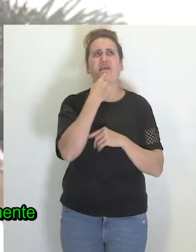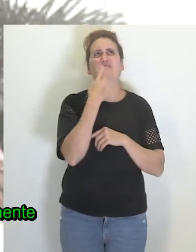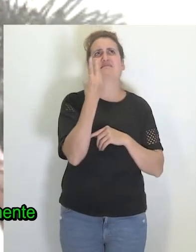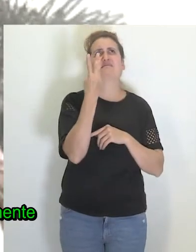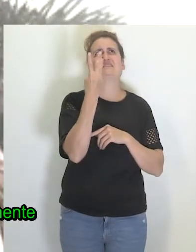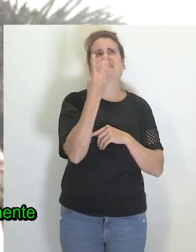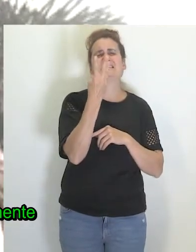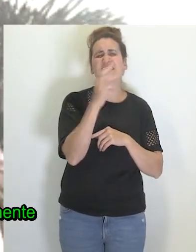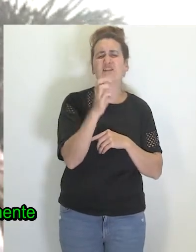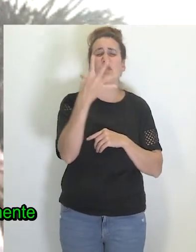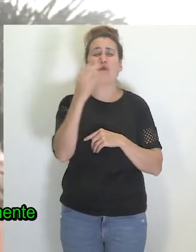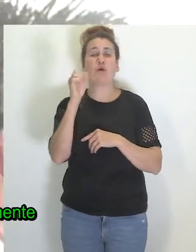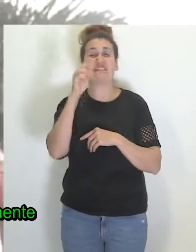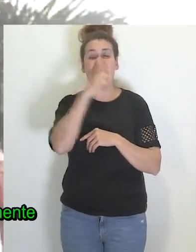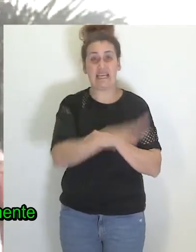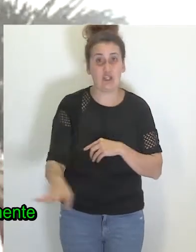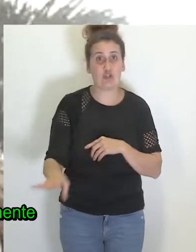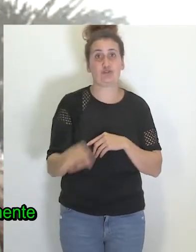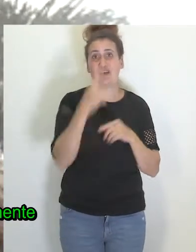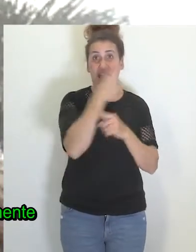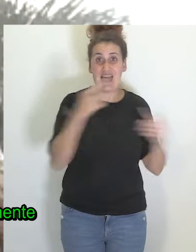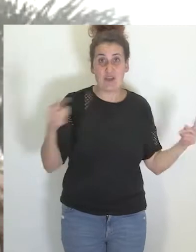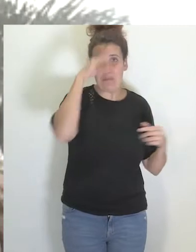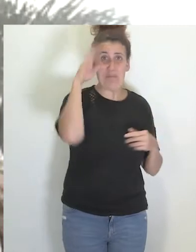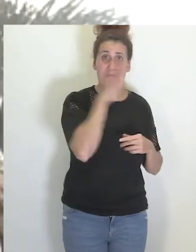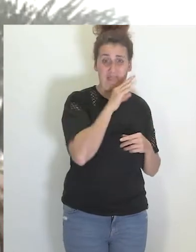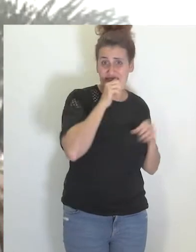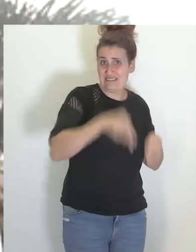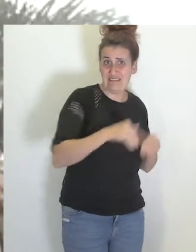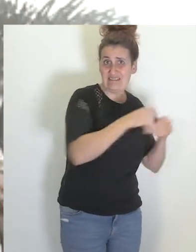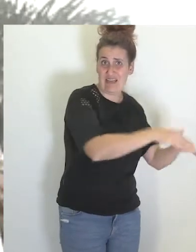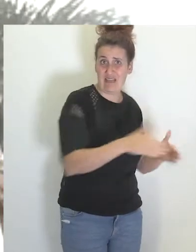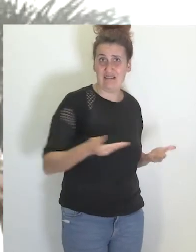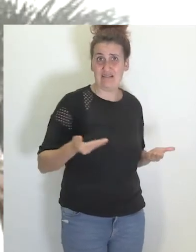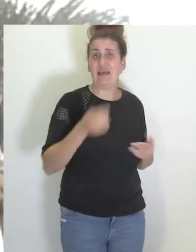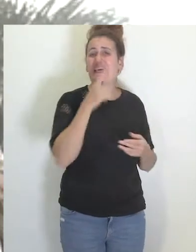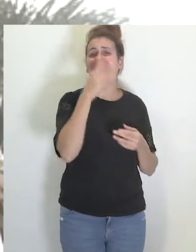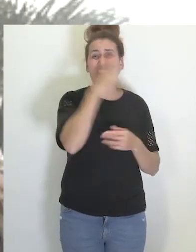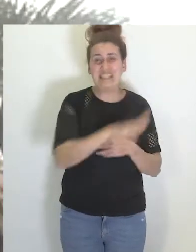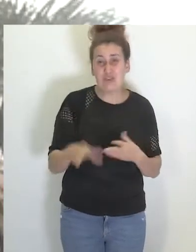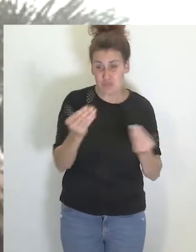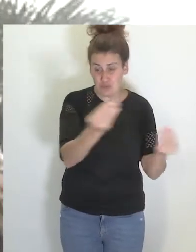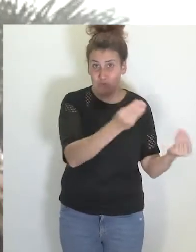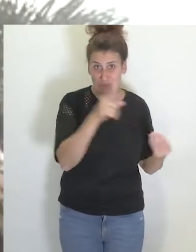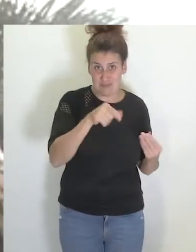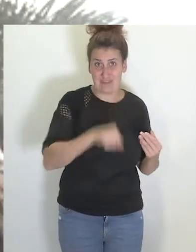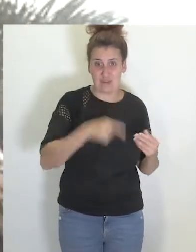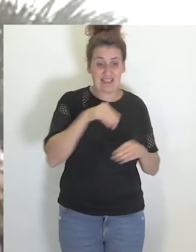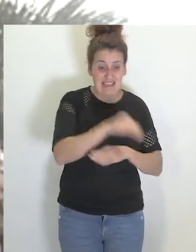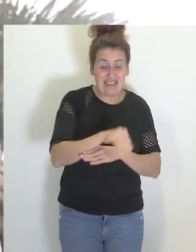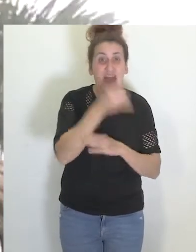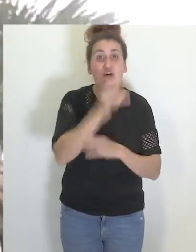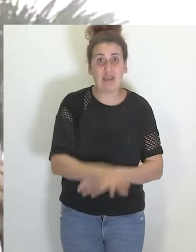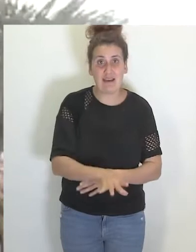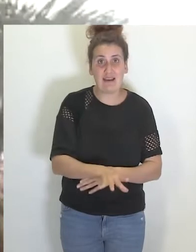de 350 niños anualmente quedaban en orfandad. Y muchos de estos niños estaban siendo